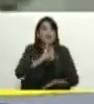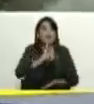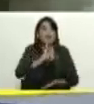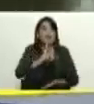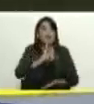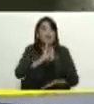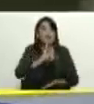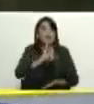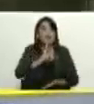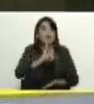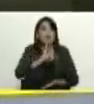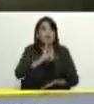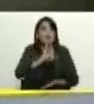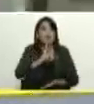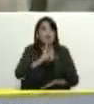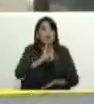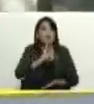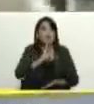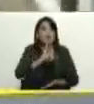que con un líder